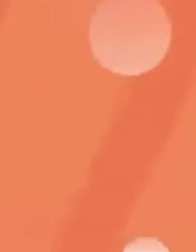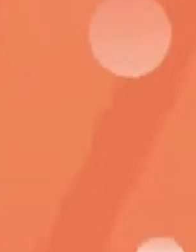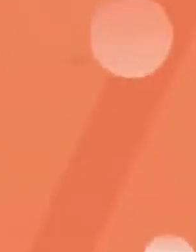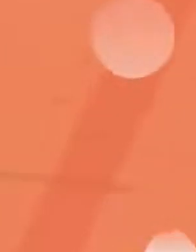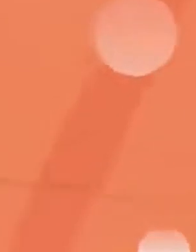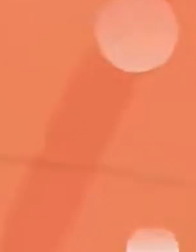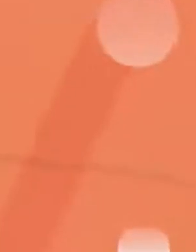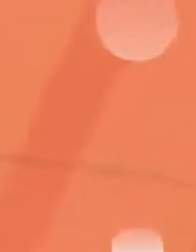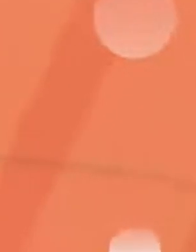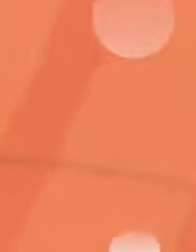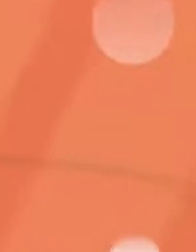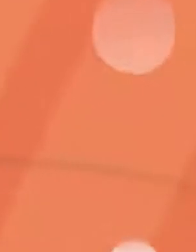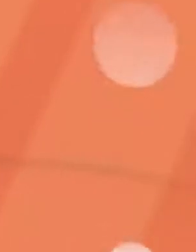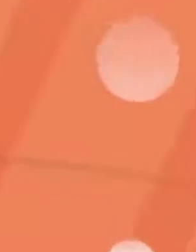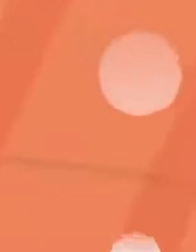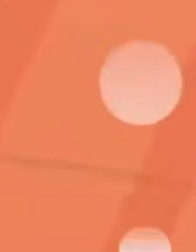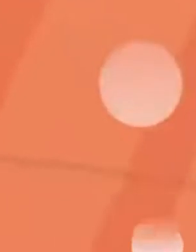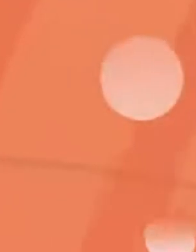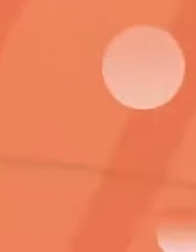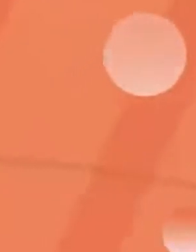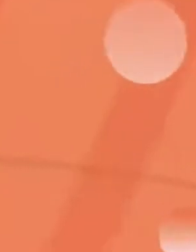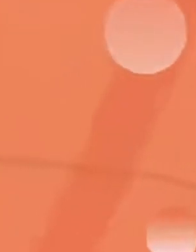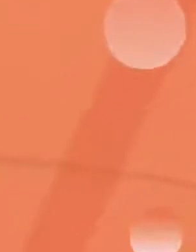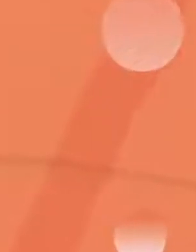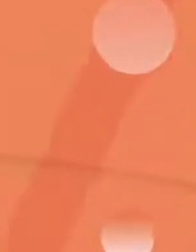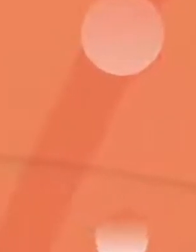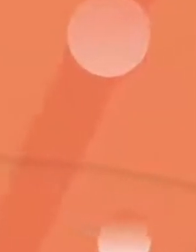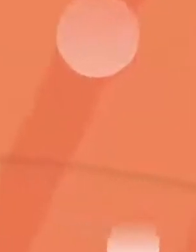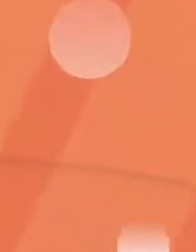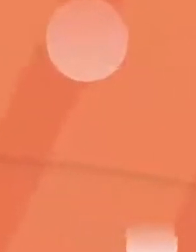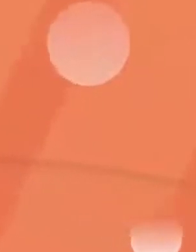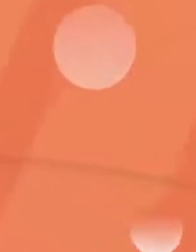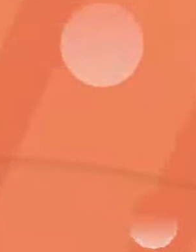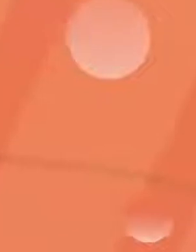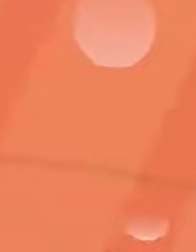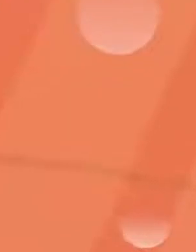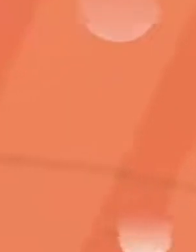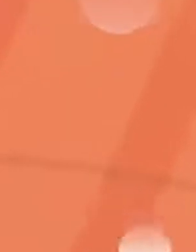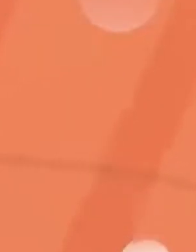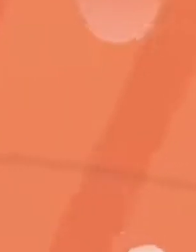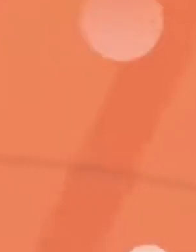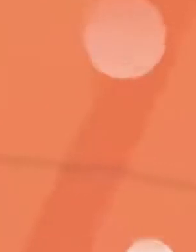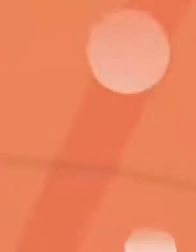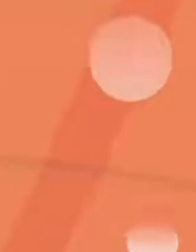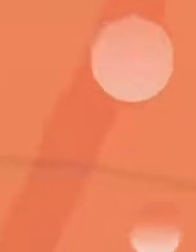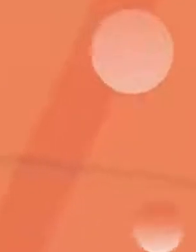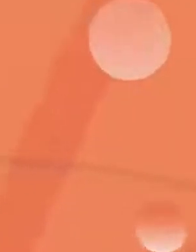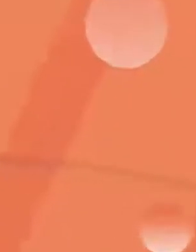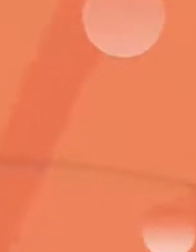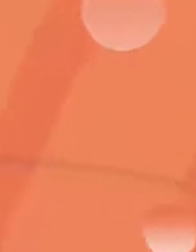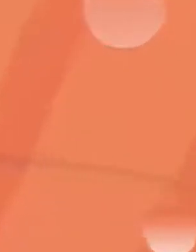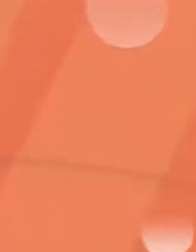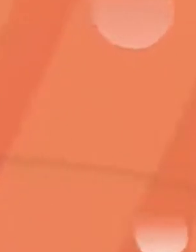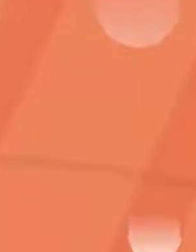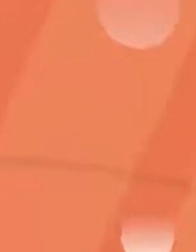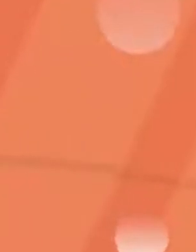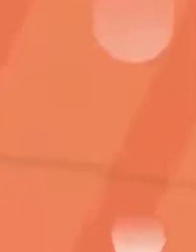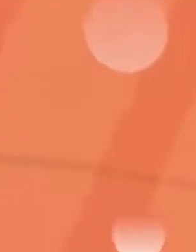¿Por qué se afirma que en el país las leyes deben aplicarse por igual a todas las personas?